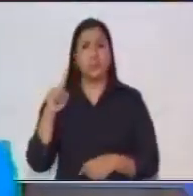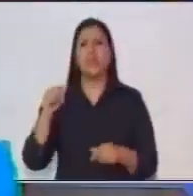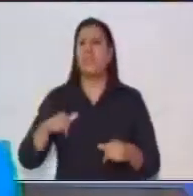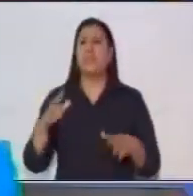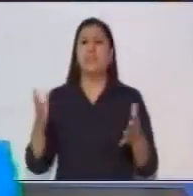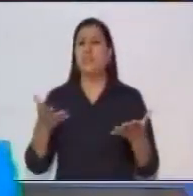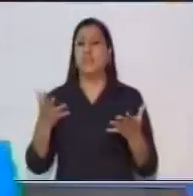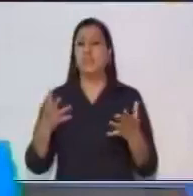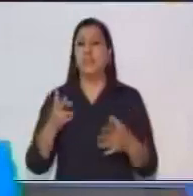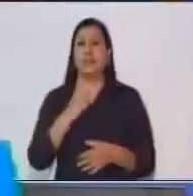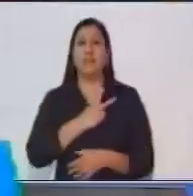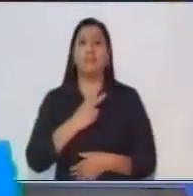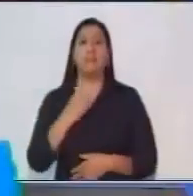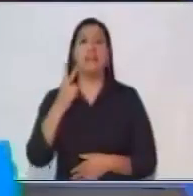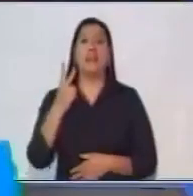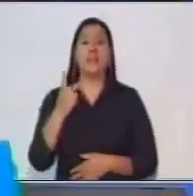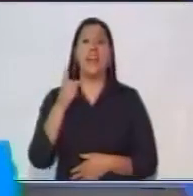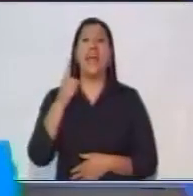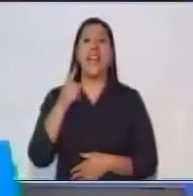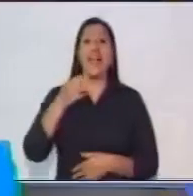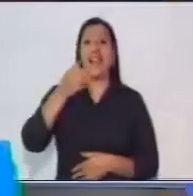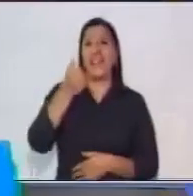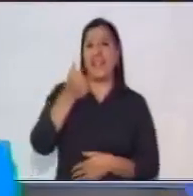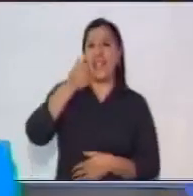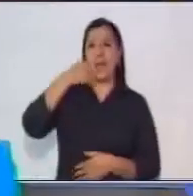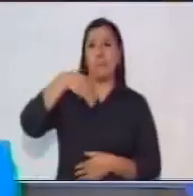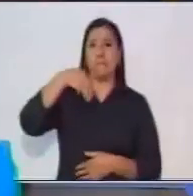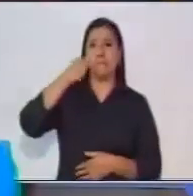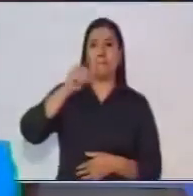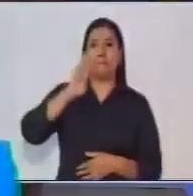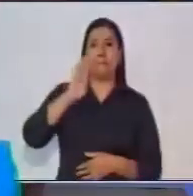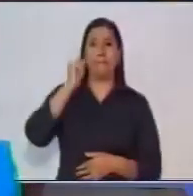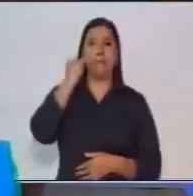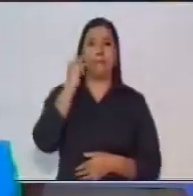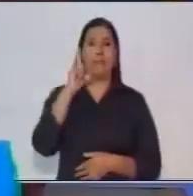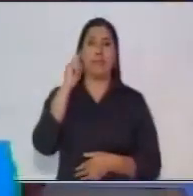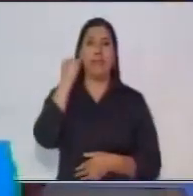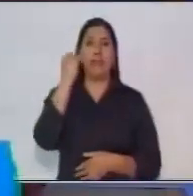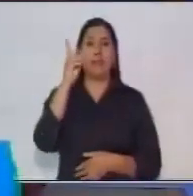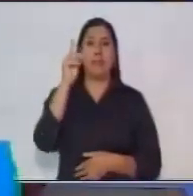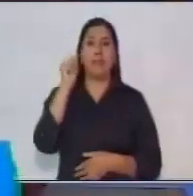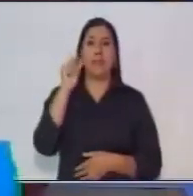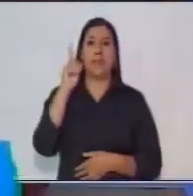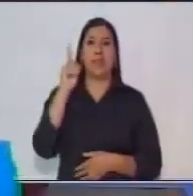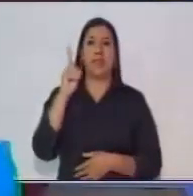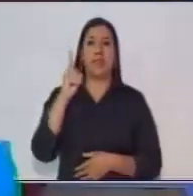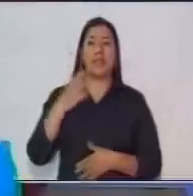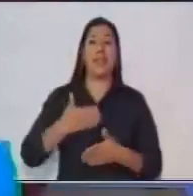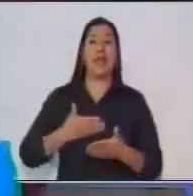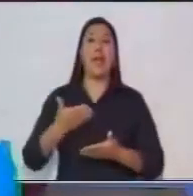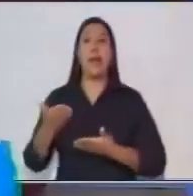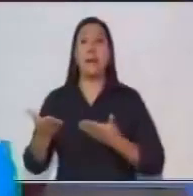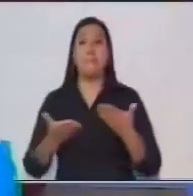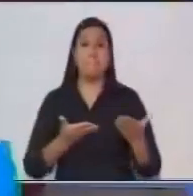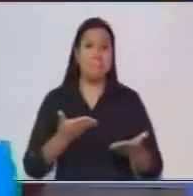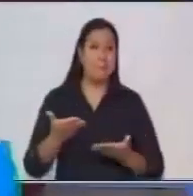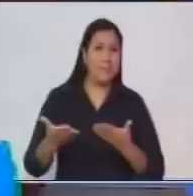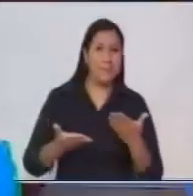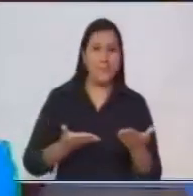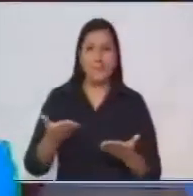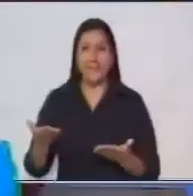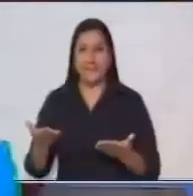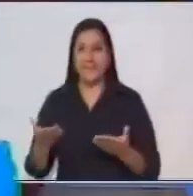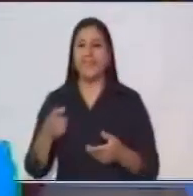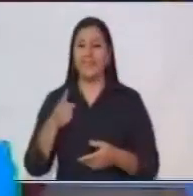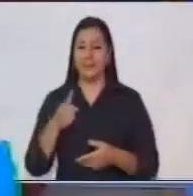trata este valor? Es la amabilidad. ¿Pero qué nos quiere decir? ¿Qué es la amabilidad? Bueno, la amabilidad nos dice que es